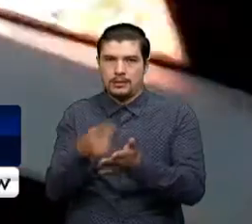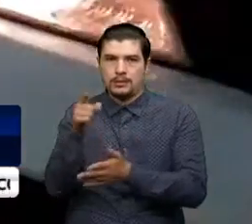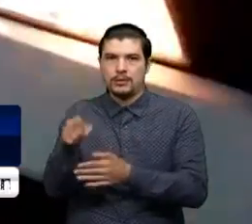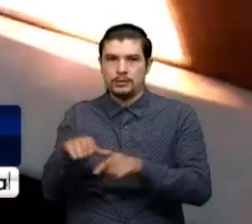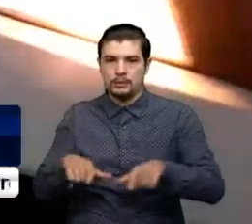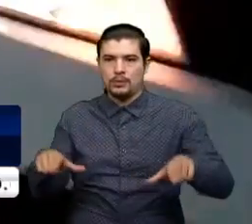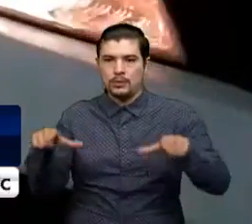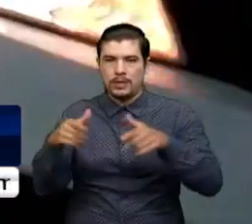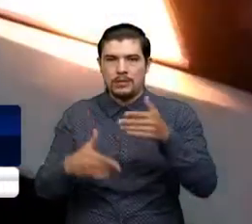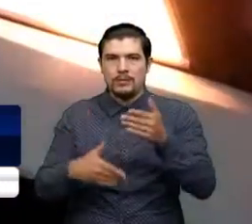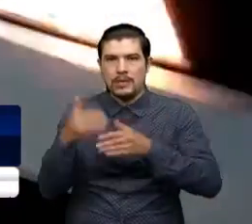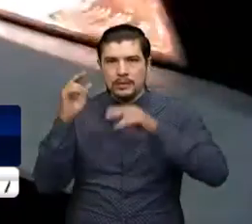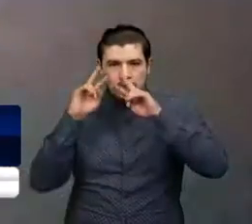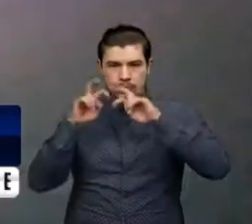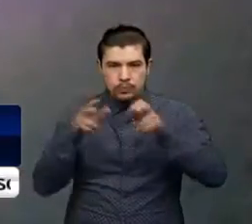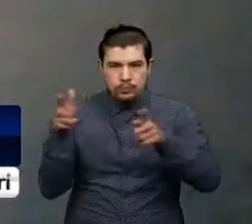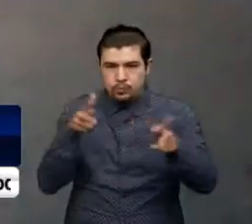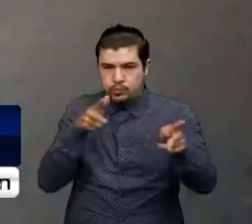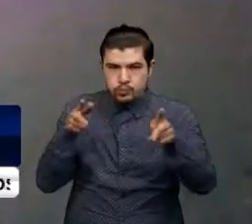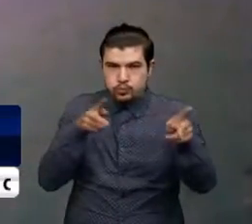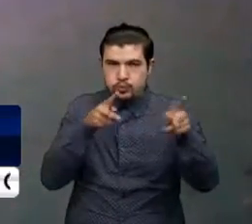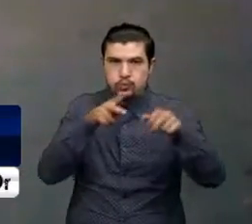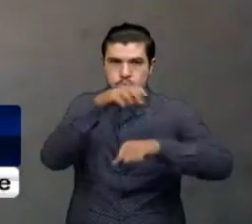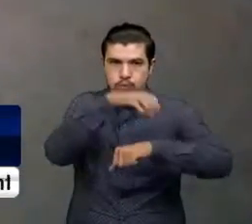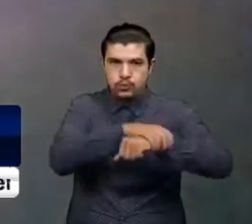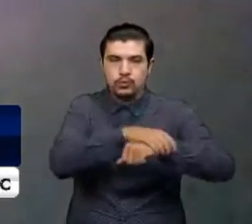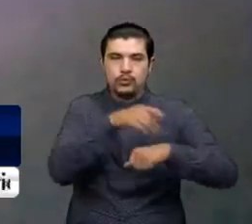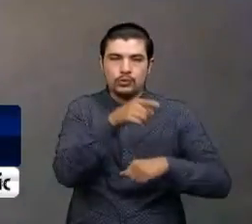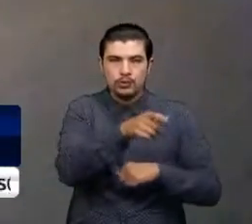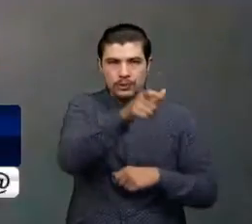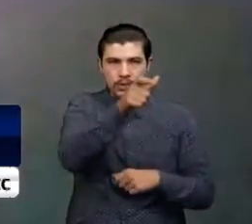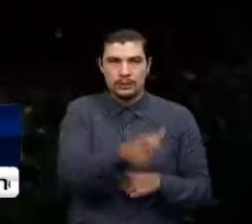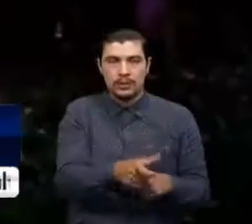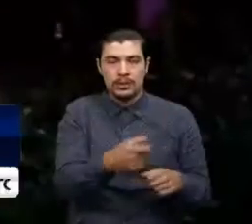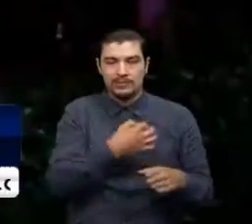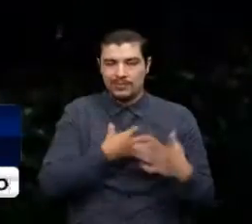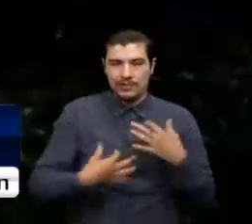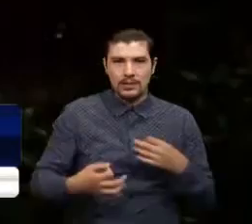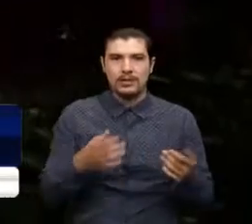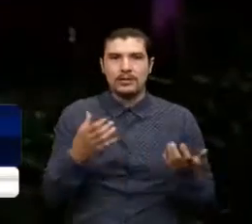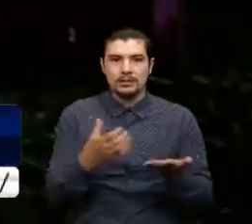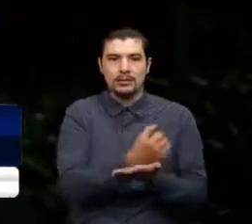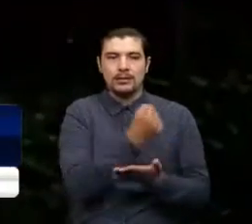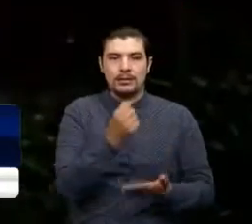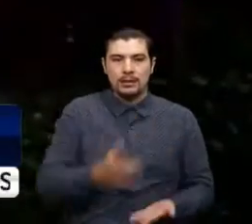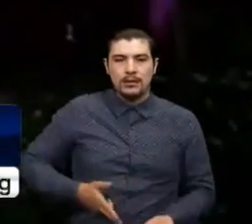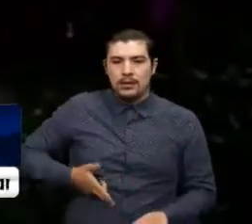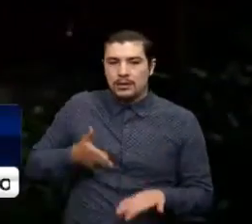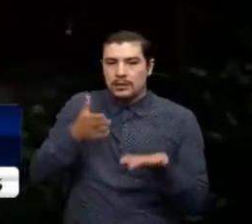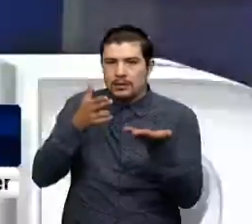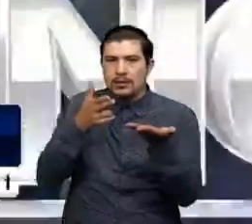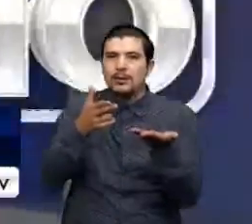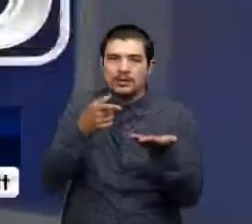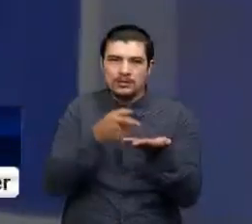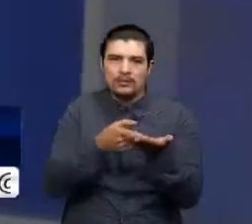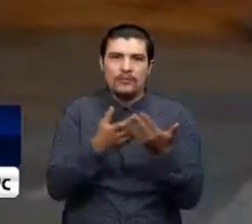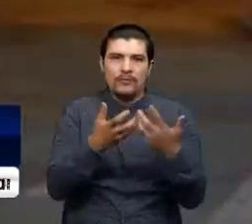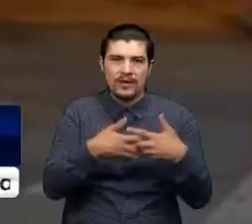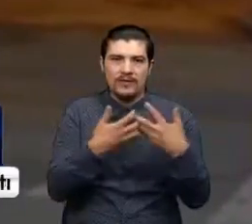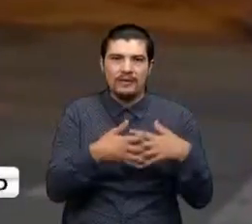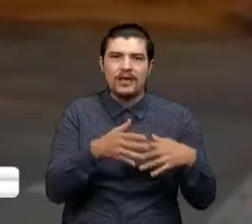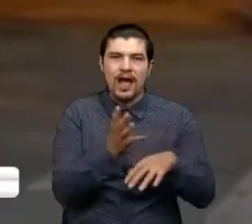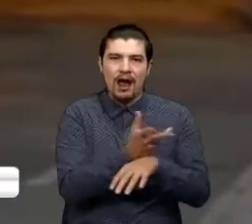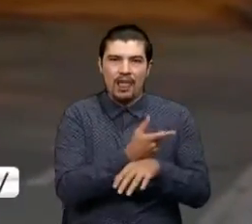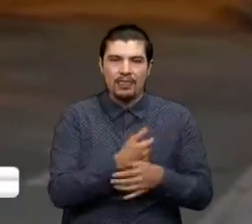e iniciaron una persecución, logrando la captura de la persona herida, a quien se le incautó un arma de fuego artesanal. Ahora